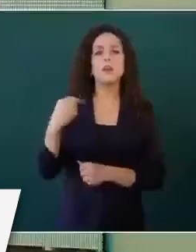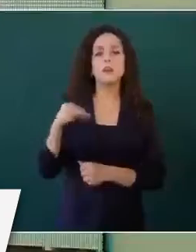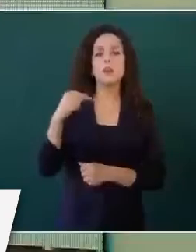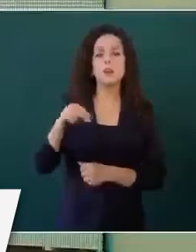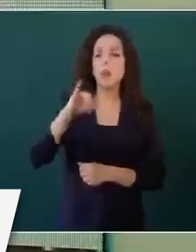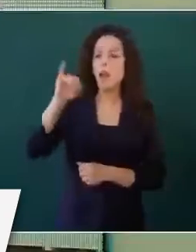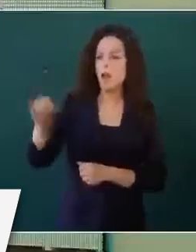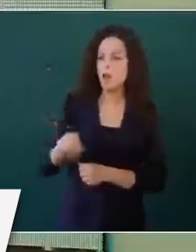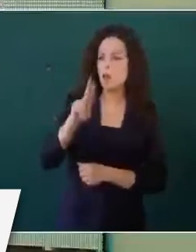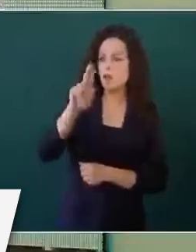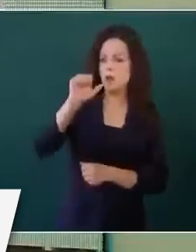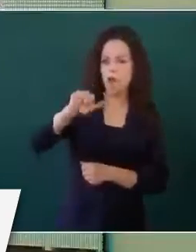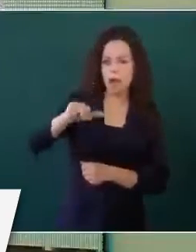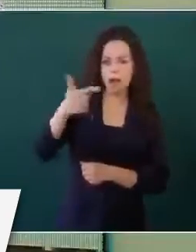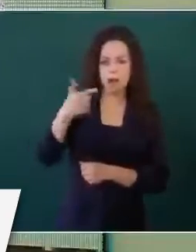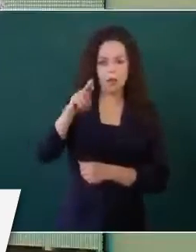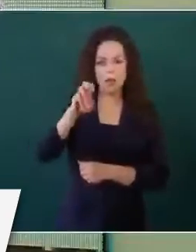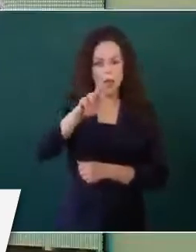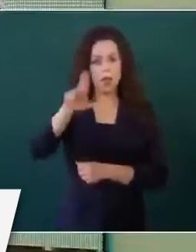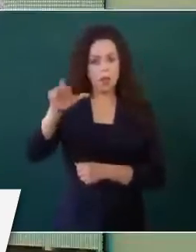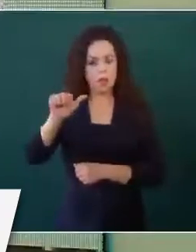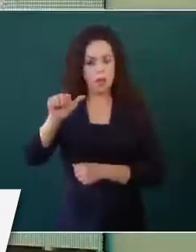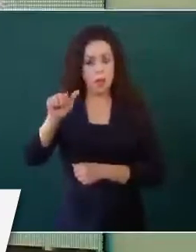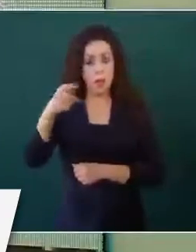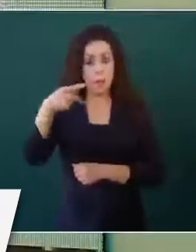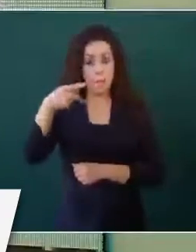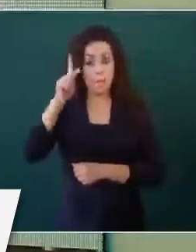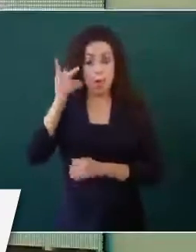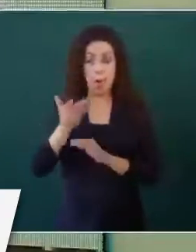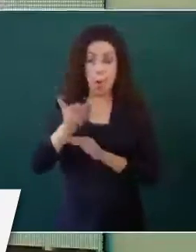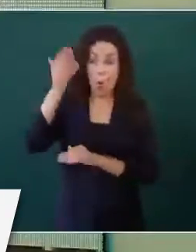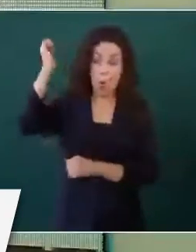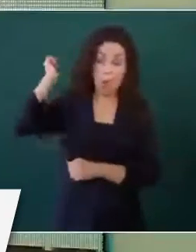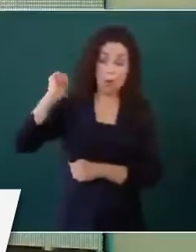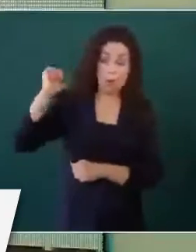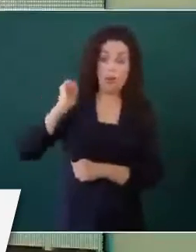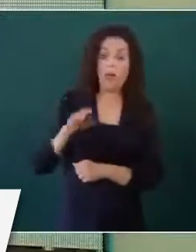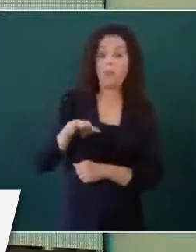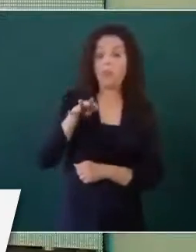Juan Guerra, pero del siglo XIX,